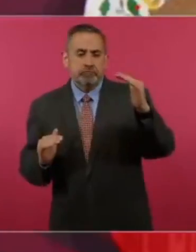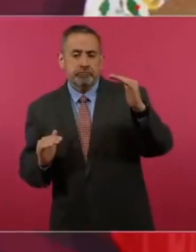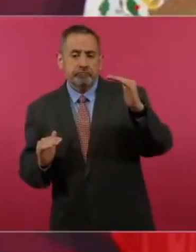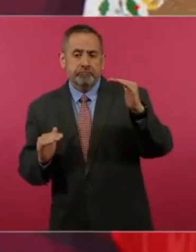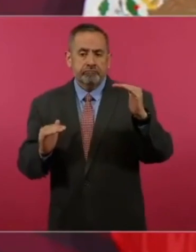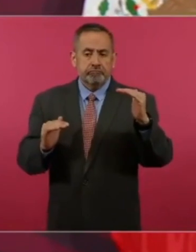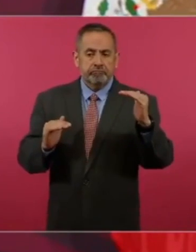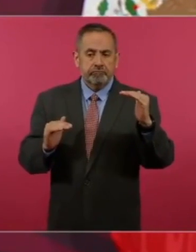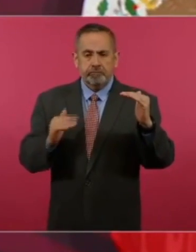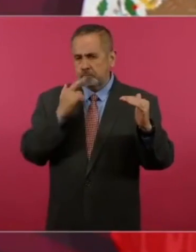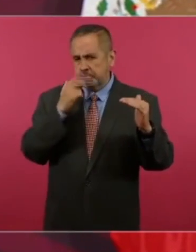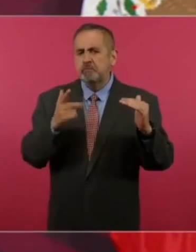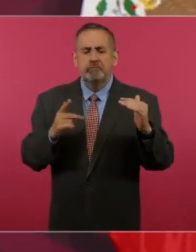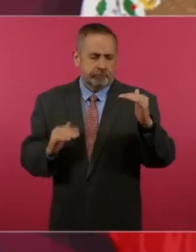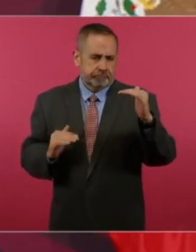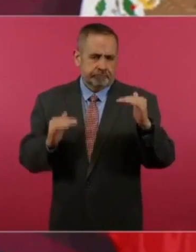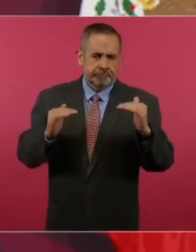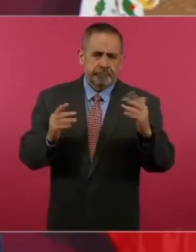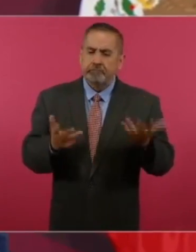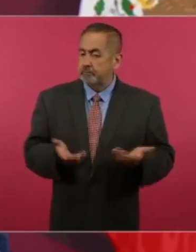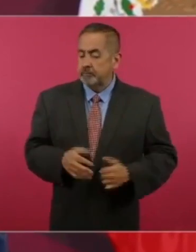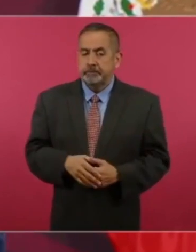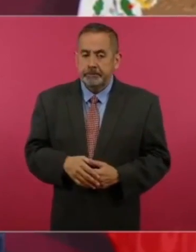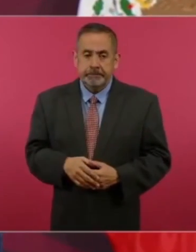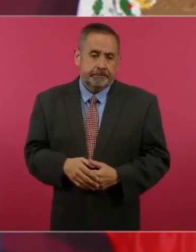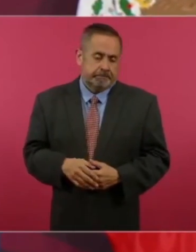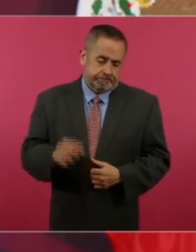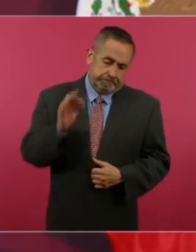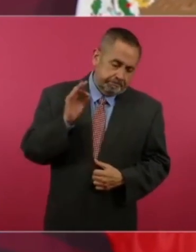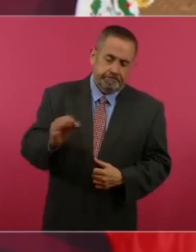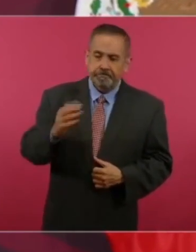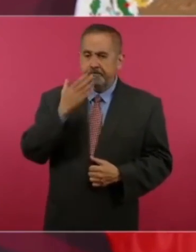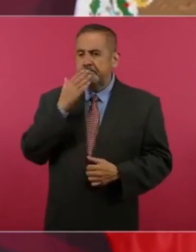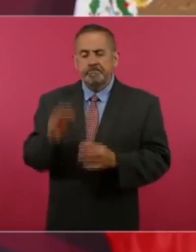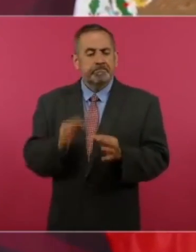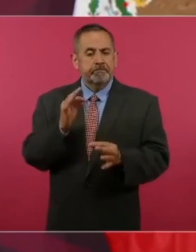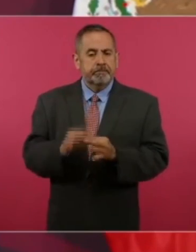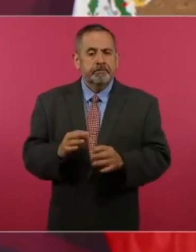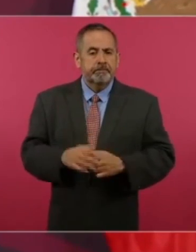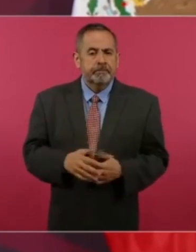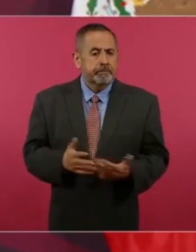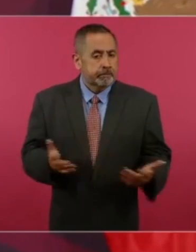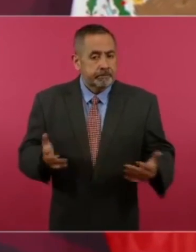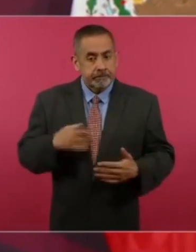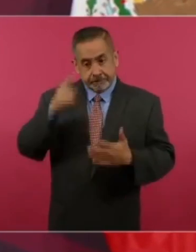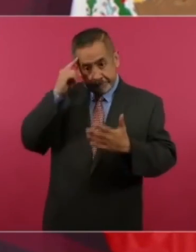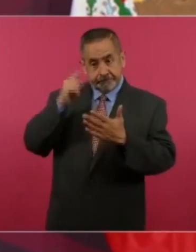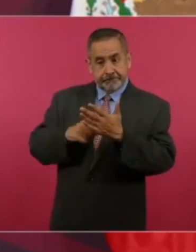en nuestro país. Esto es un gran logro. Creo que ese es el